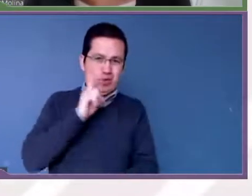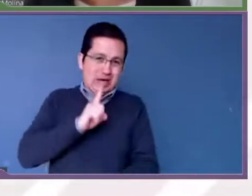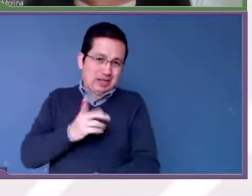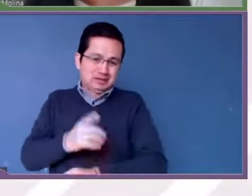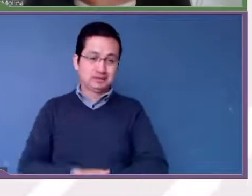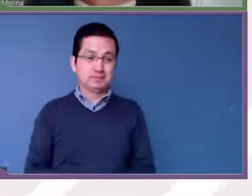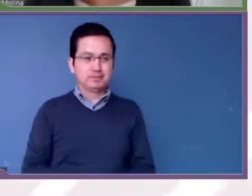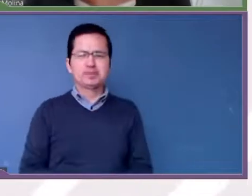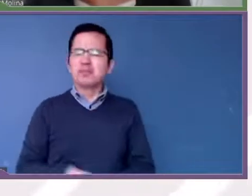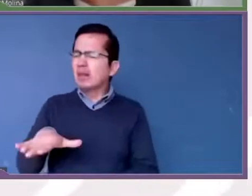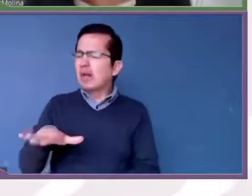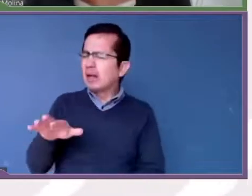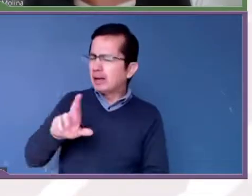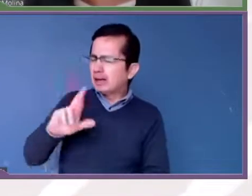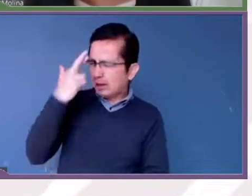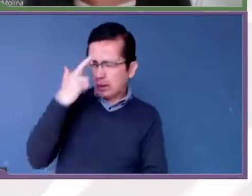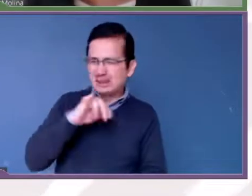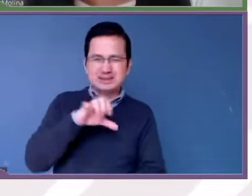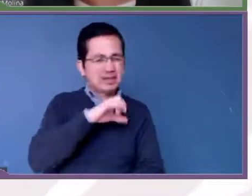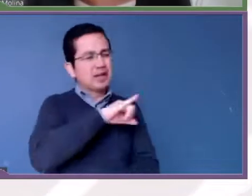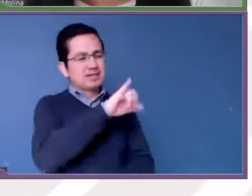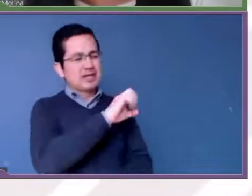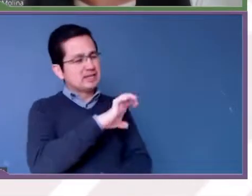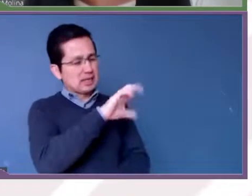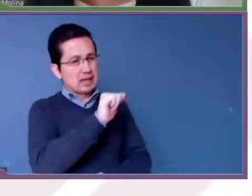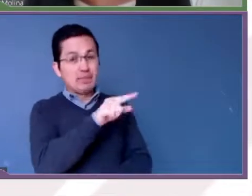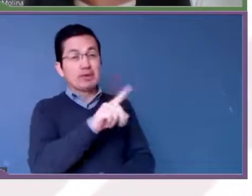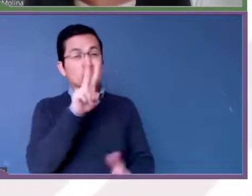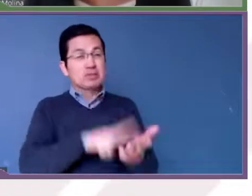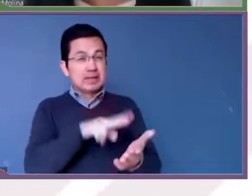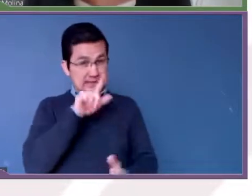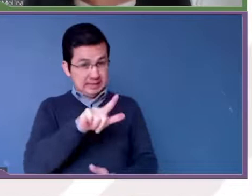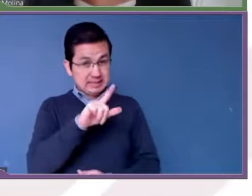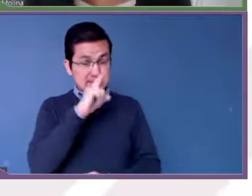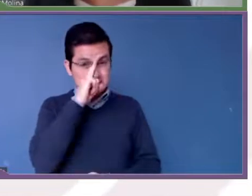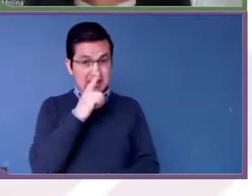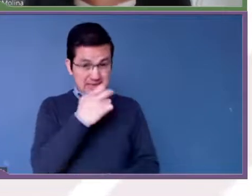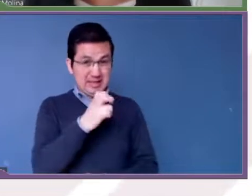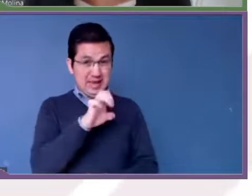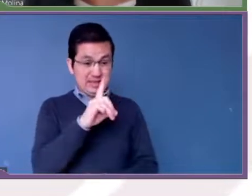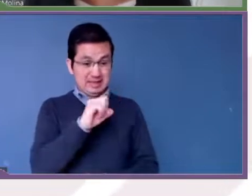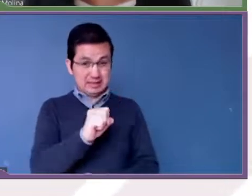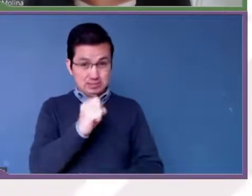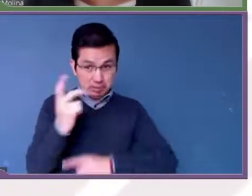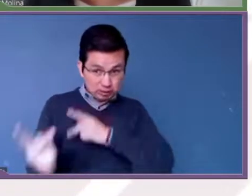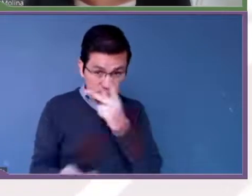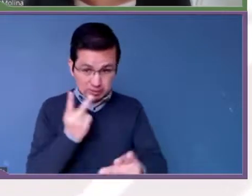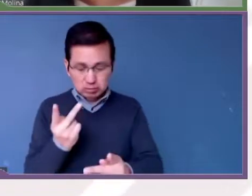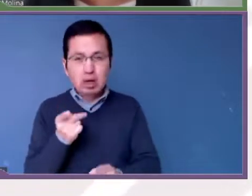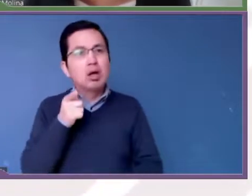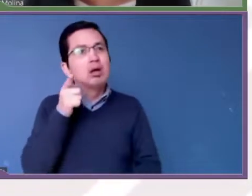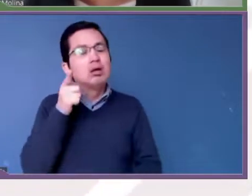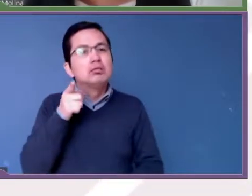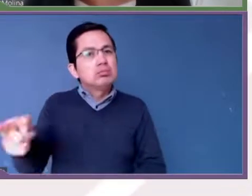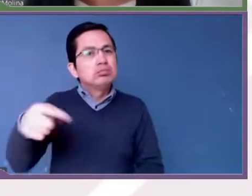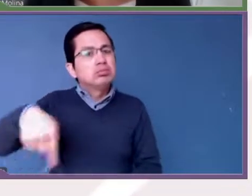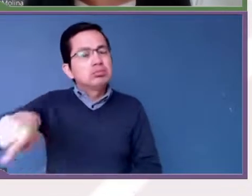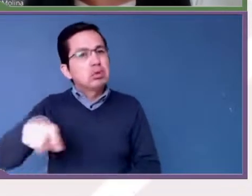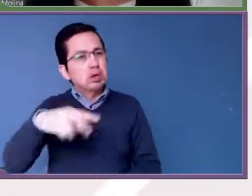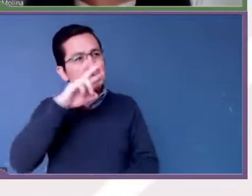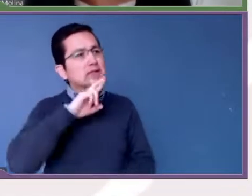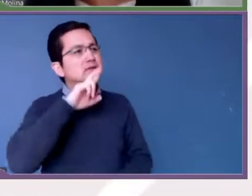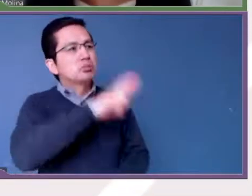la EDIS de 2017, en donde justo una de las grandes conclusiones es que las personas, digamos,